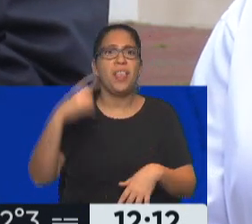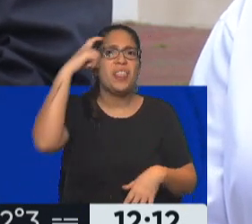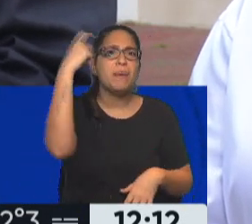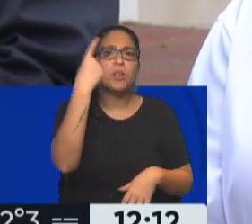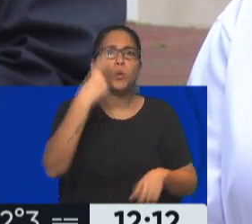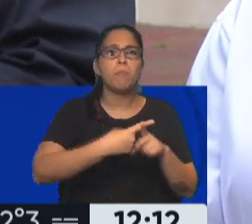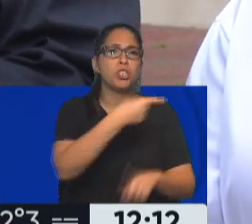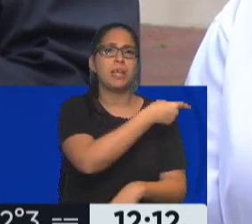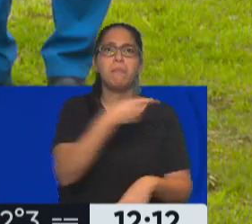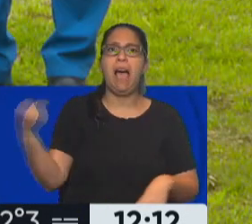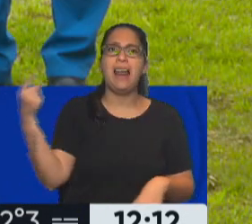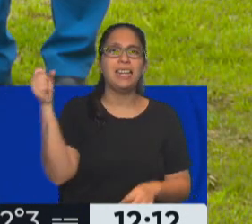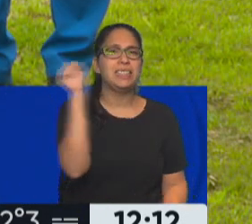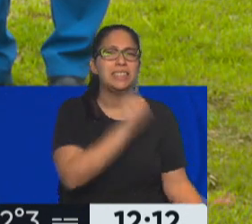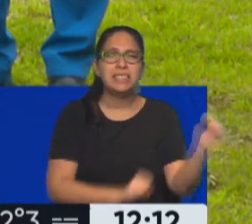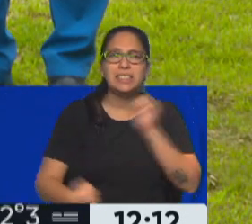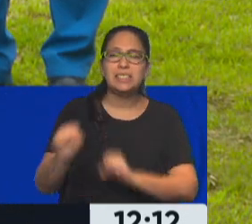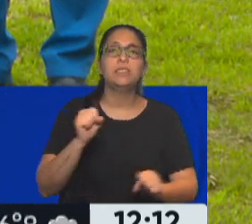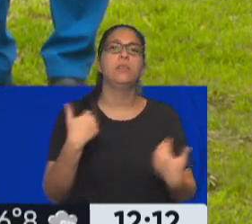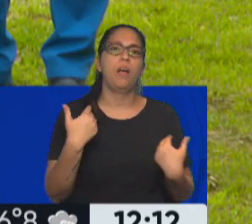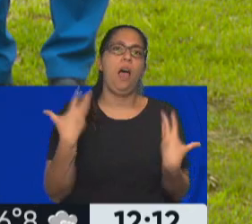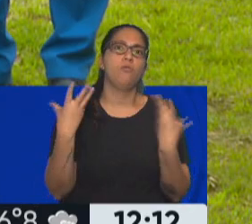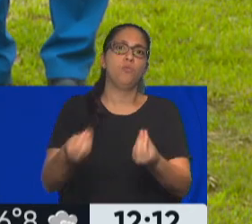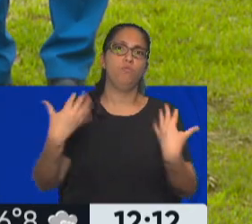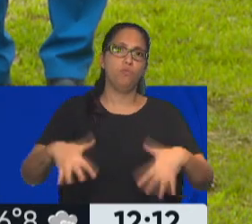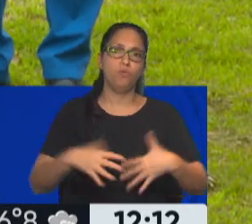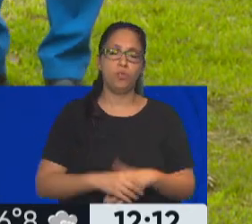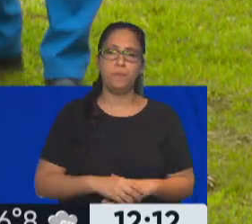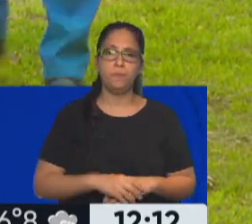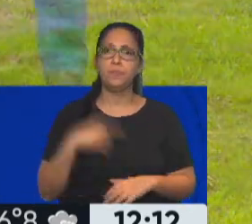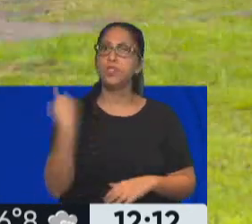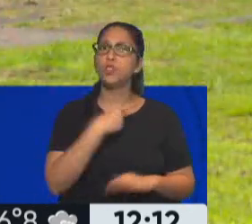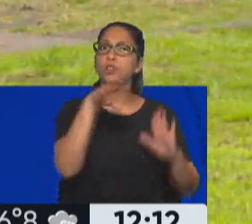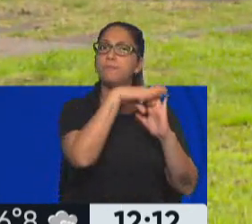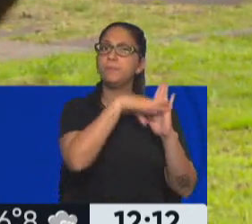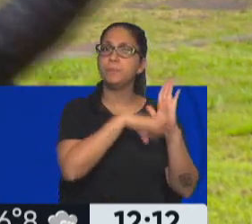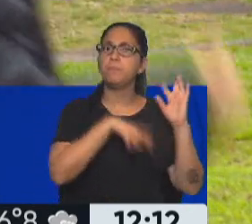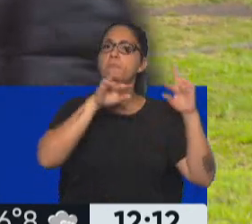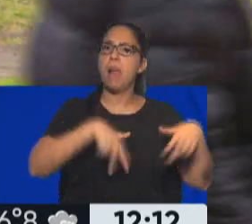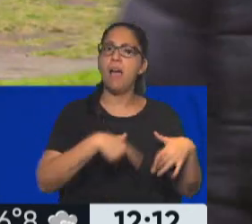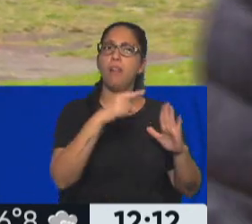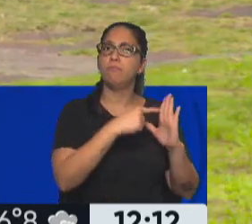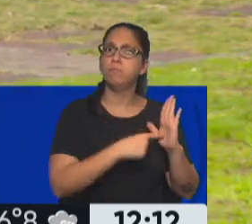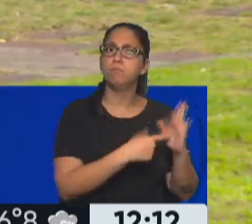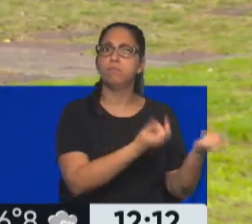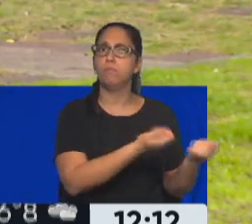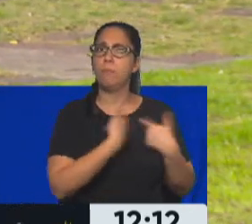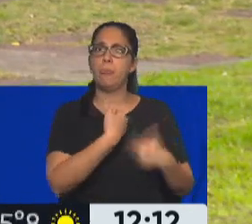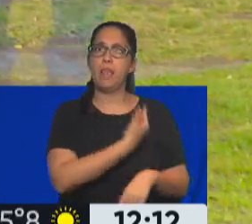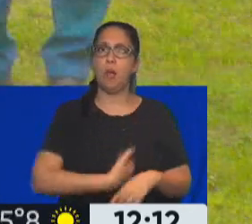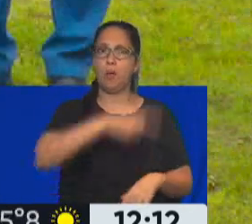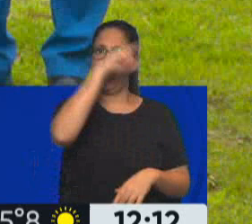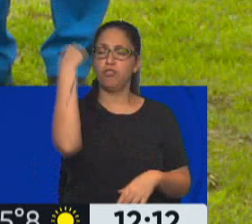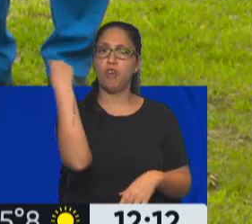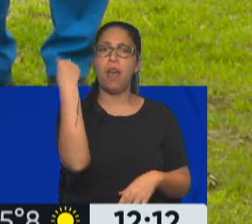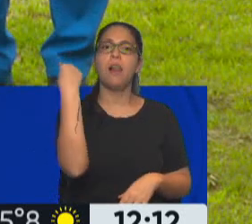minutos por semana hacen una gran diferencia. Estamos siguiendo los lineamientos que ha definido el gobierno nacional.